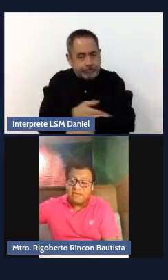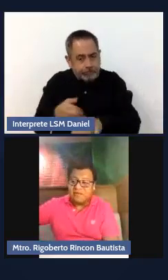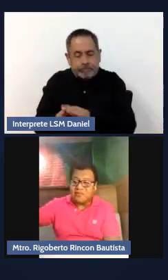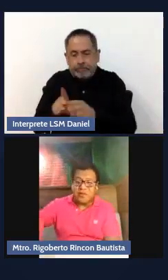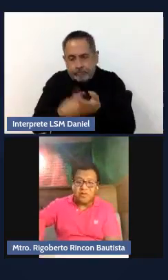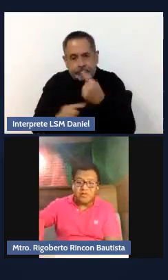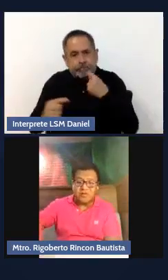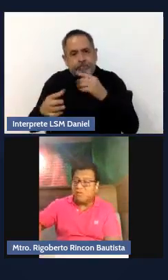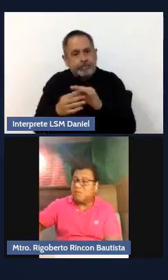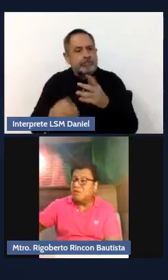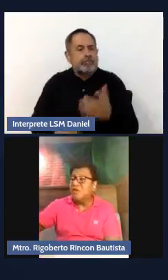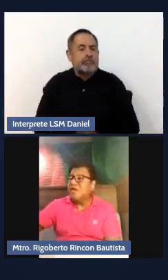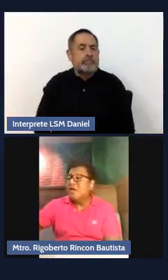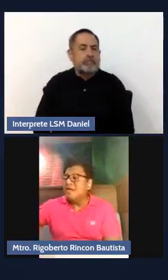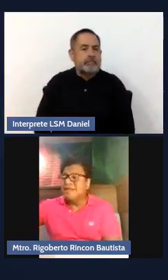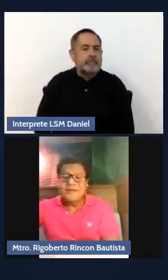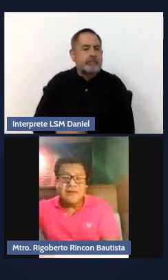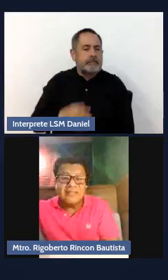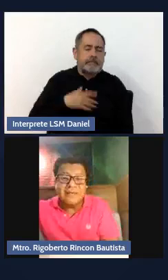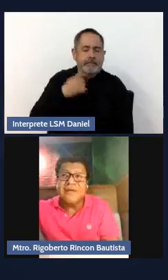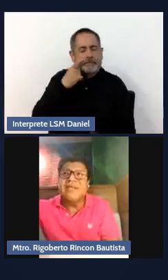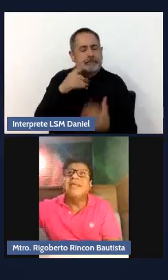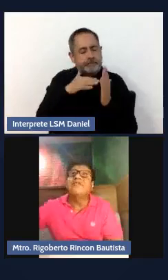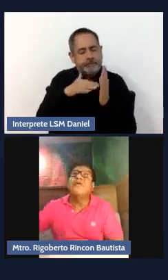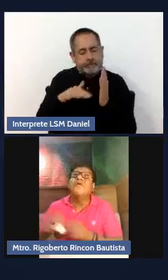consumo, ¿no? Estaba yo leyendo